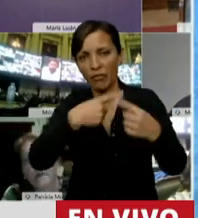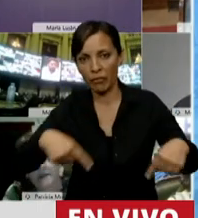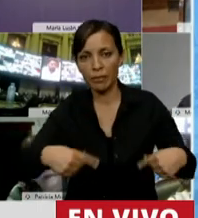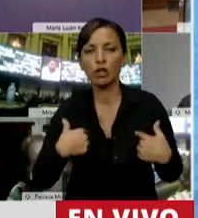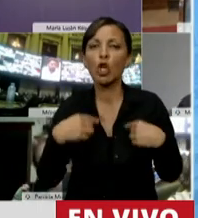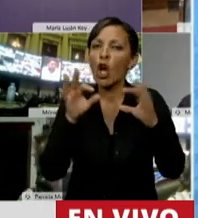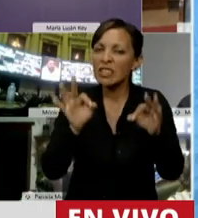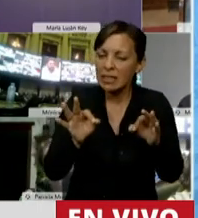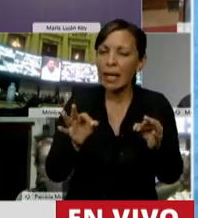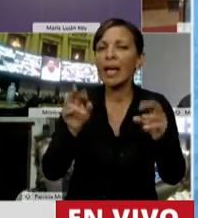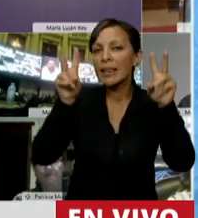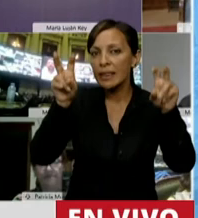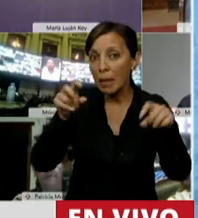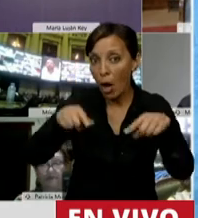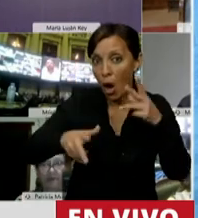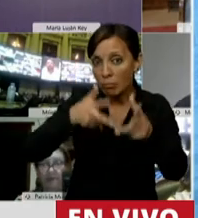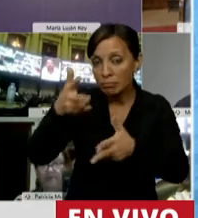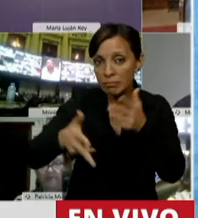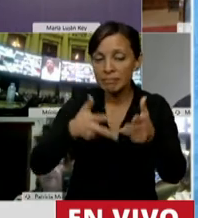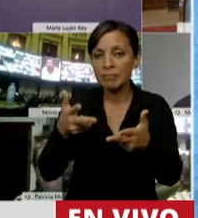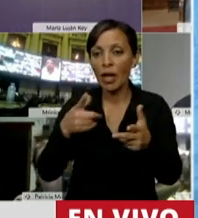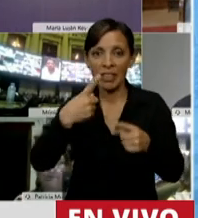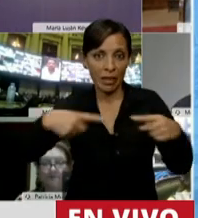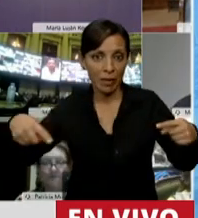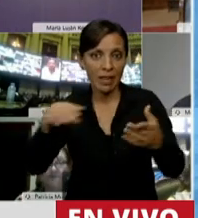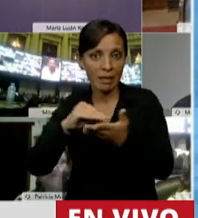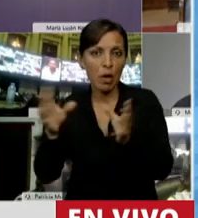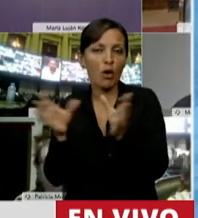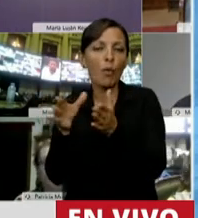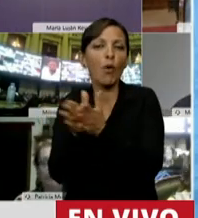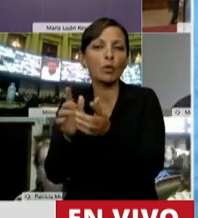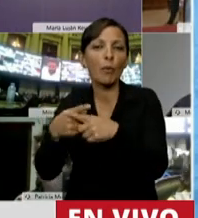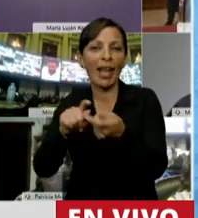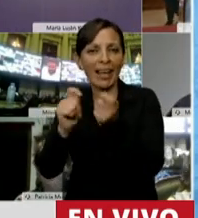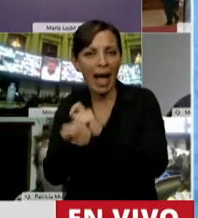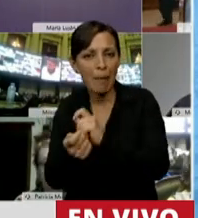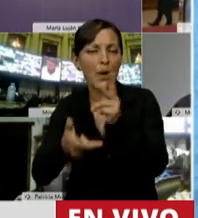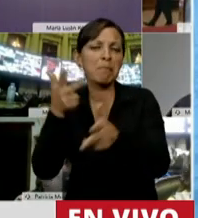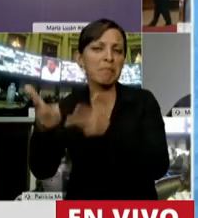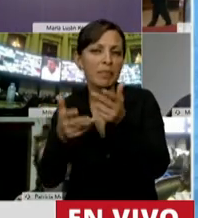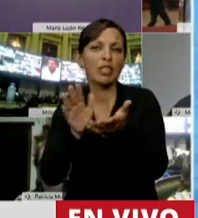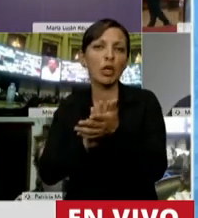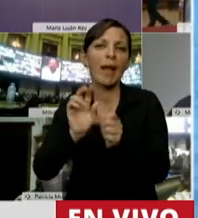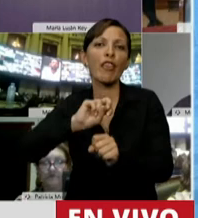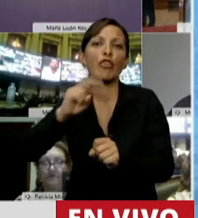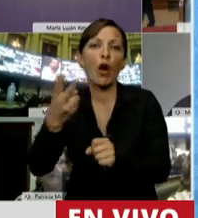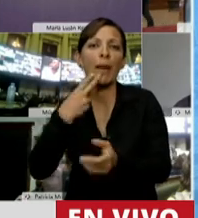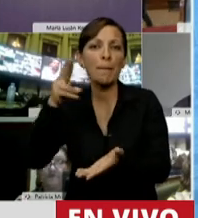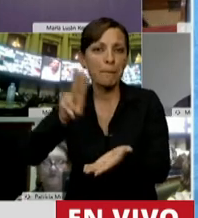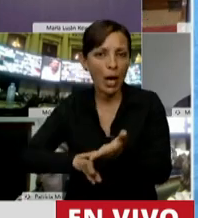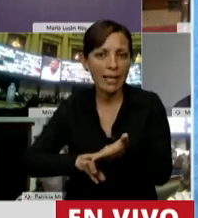cuestiones a las que han hecho mención los diputados Juntos por el Cambio, cuando hablan de doble imposición,